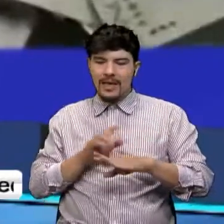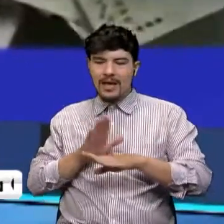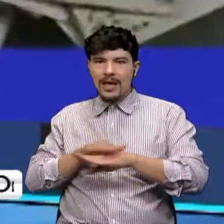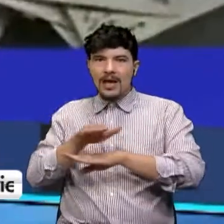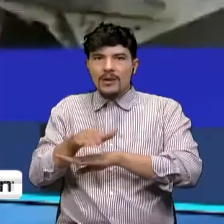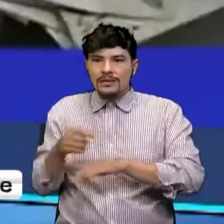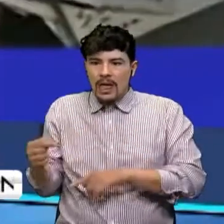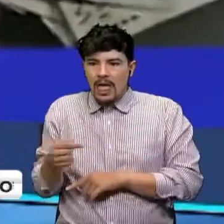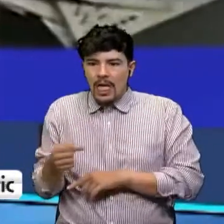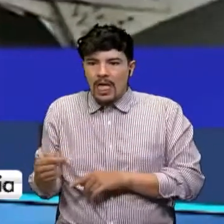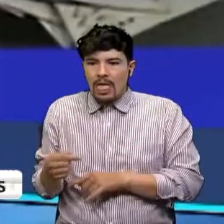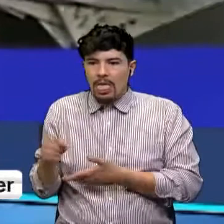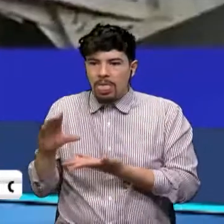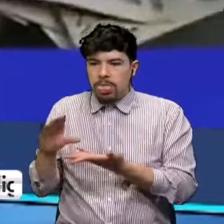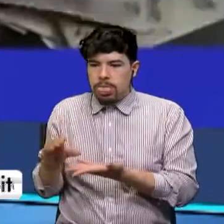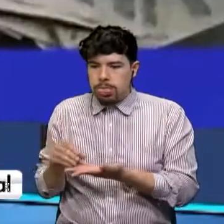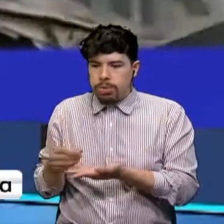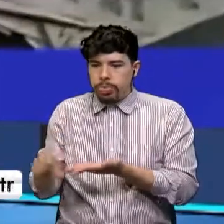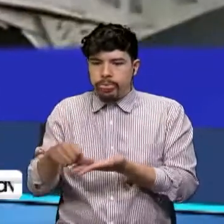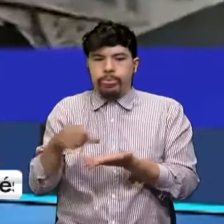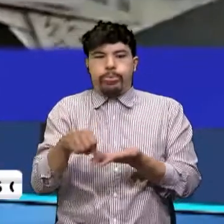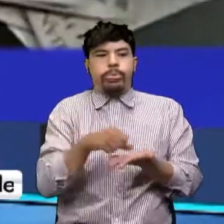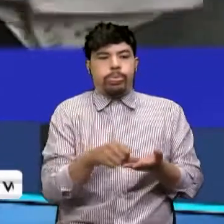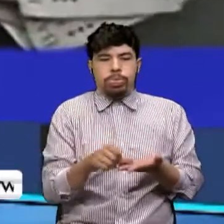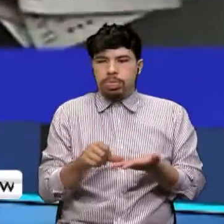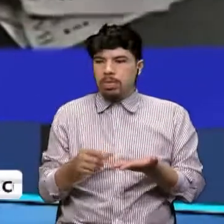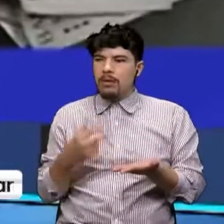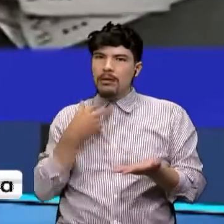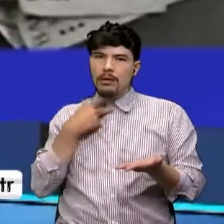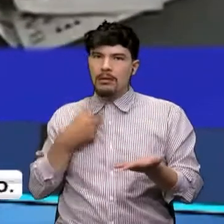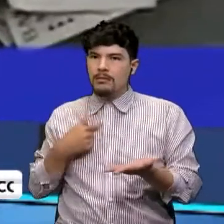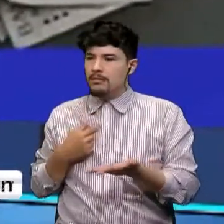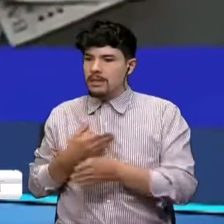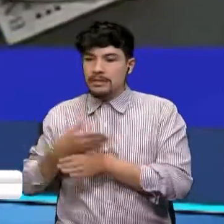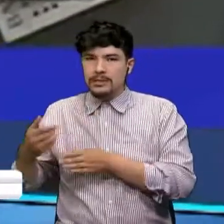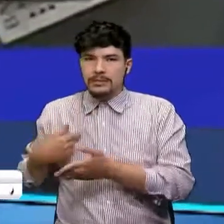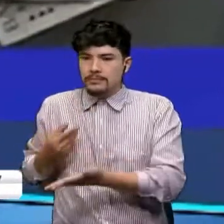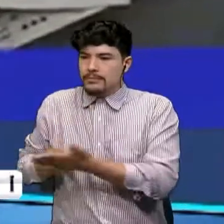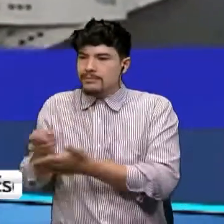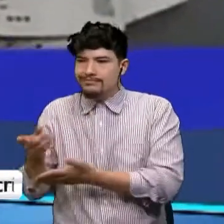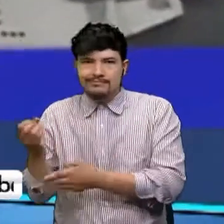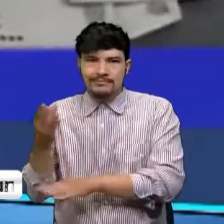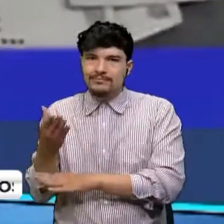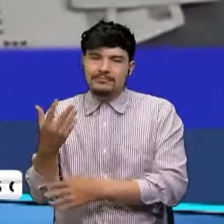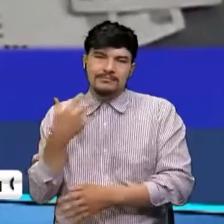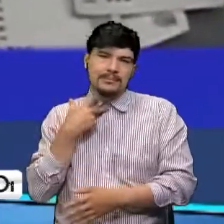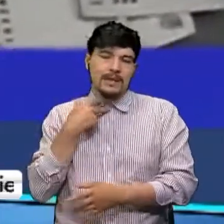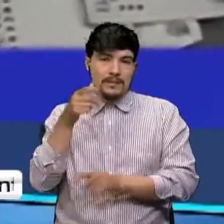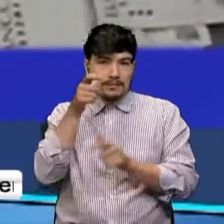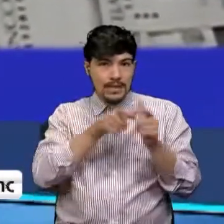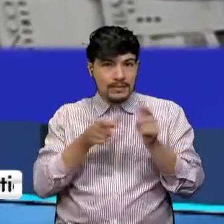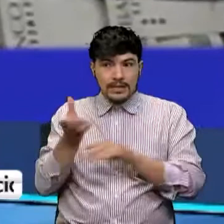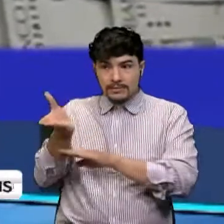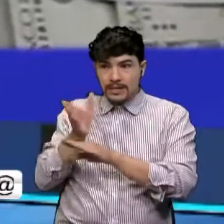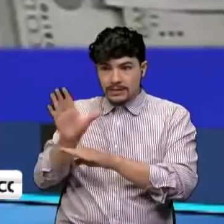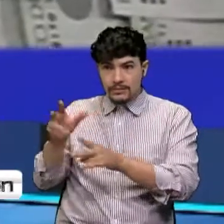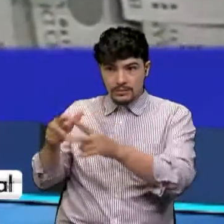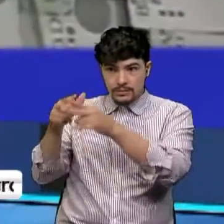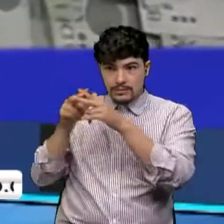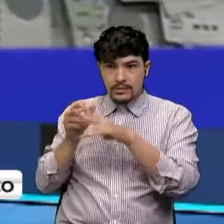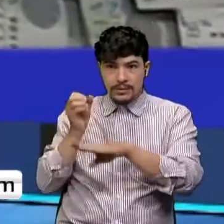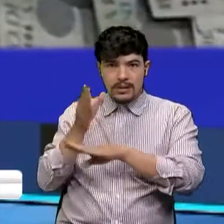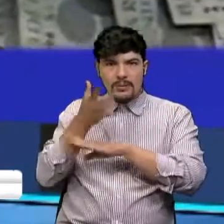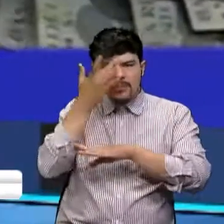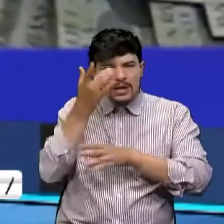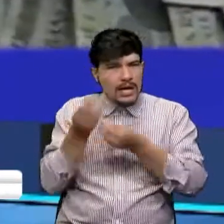en las finanzas de la persona. La mayoría de las veces, el cliente que acude a una entidad financiera por un crédito lo